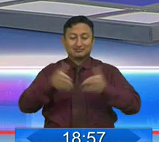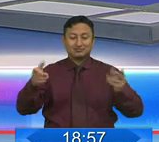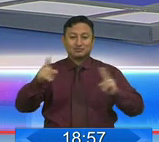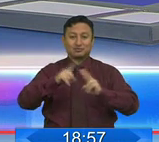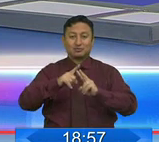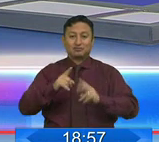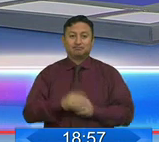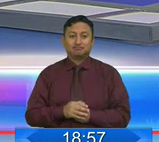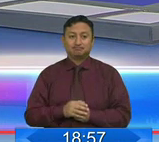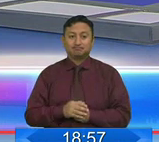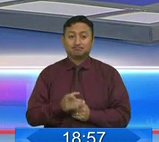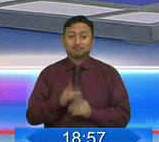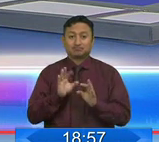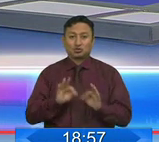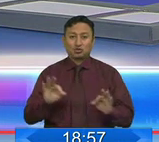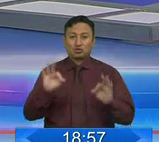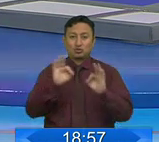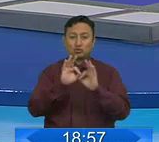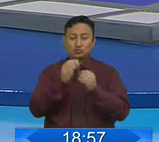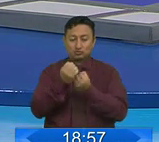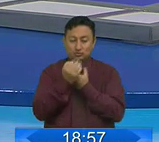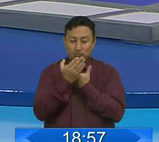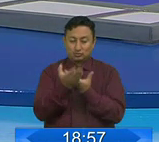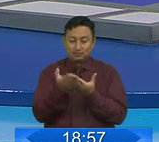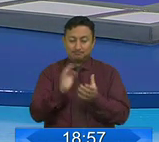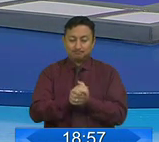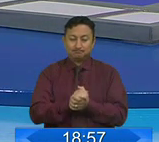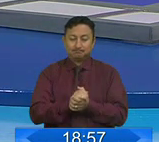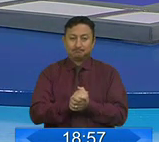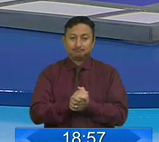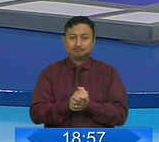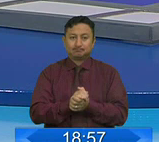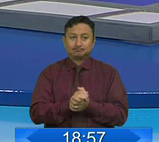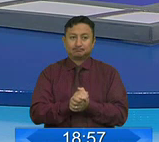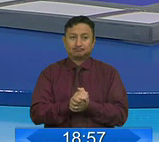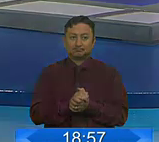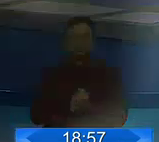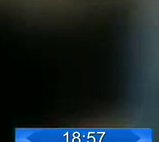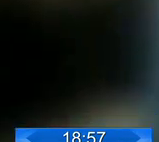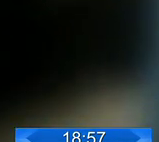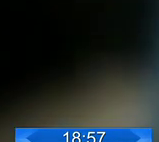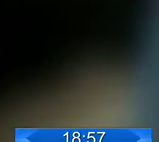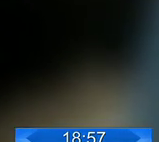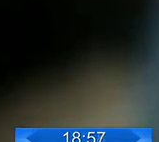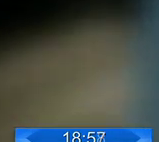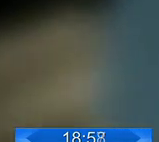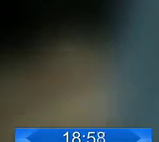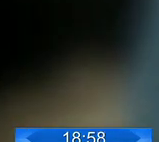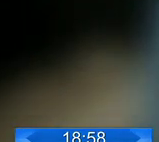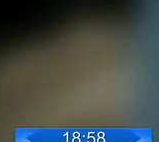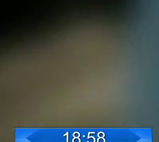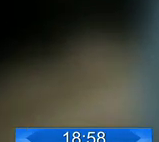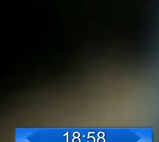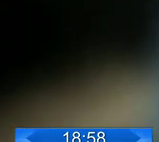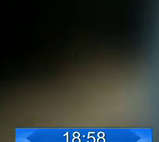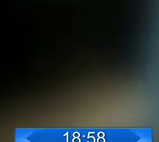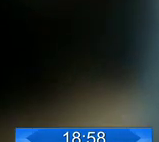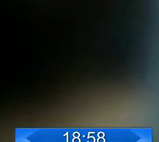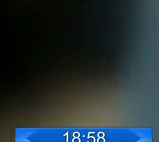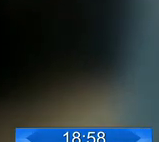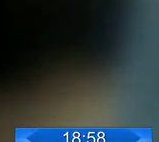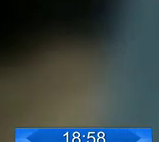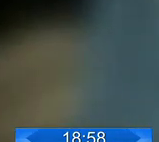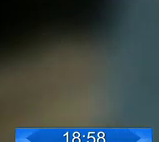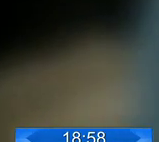TV. Es un privilegio trabajar para ustedes. Aquí iniciamos. Siendo un sacerdote, un párroco de la parroquia de Guápulo,